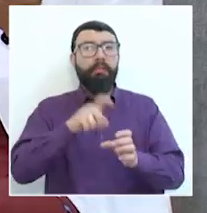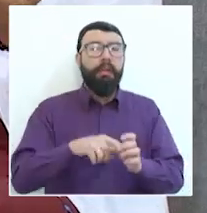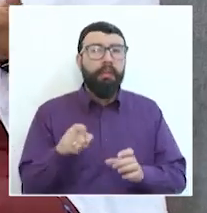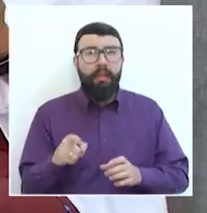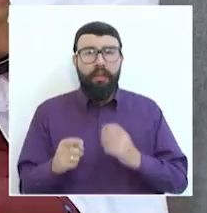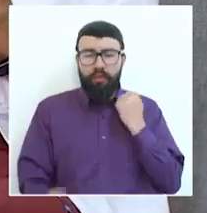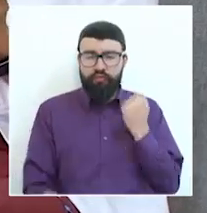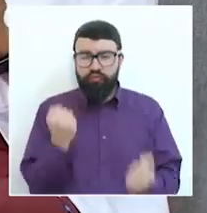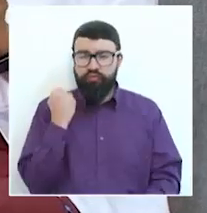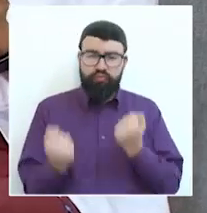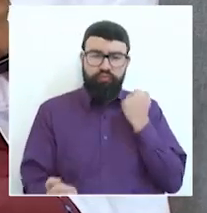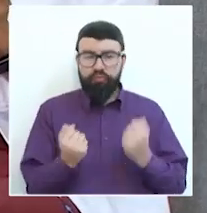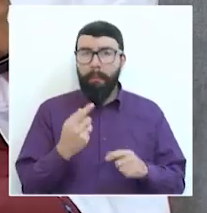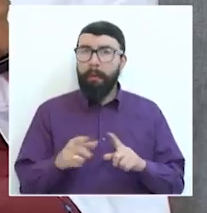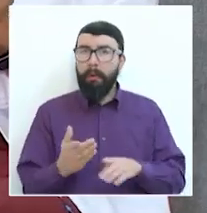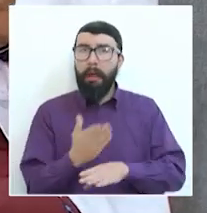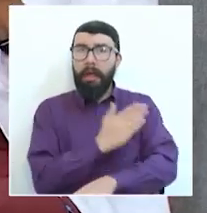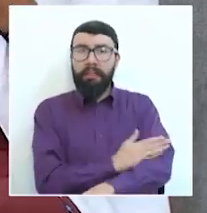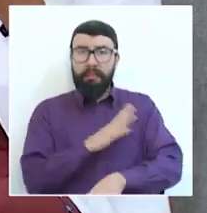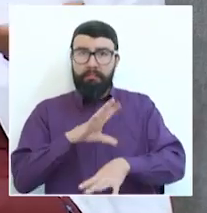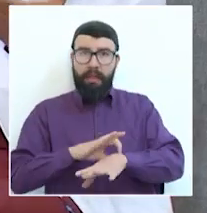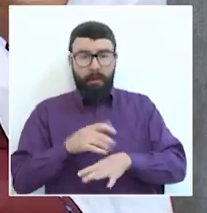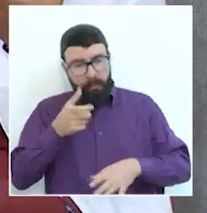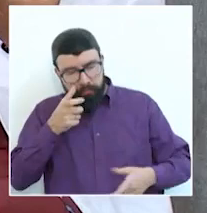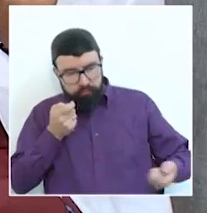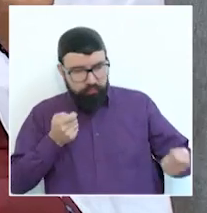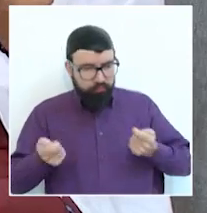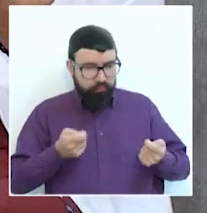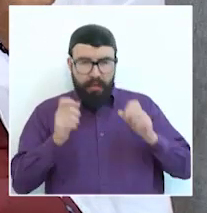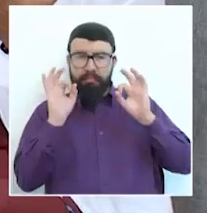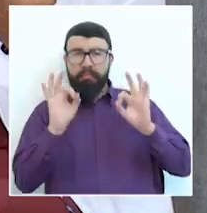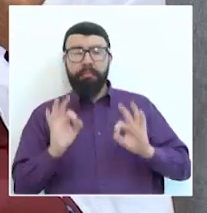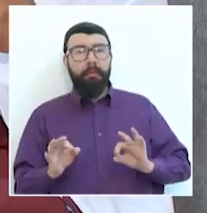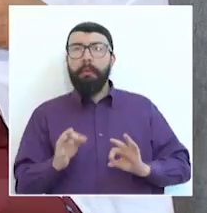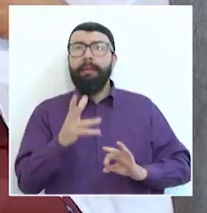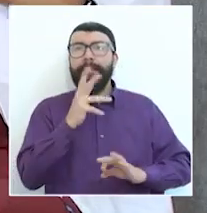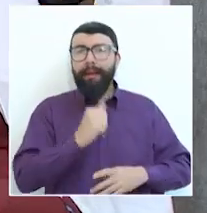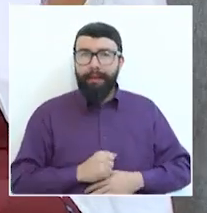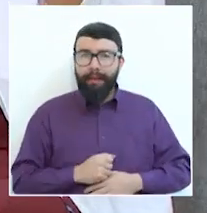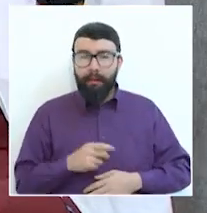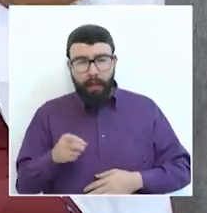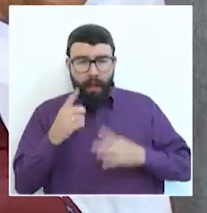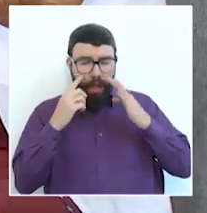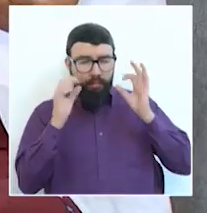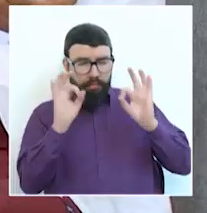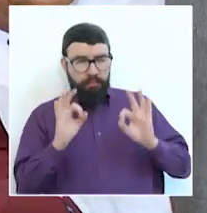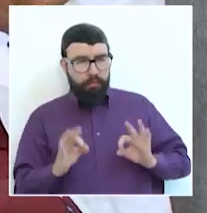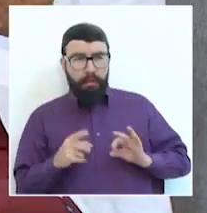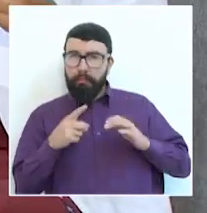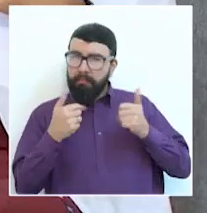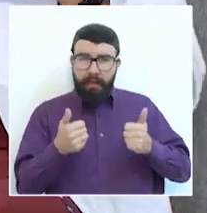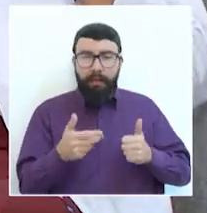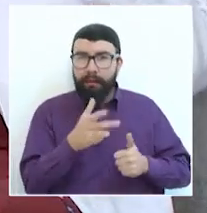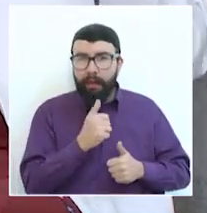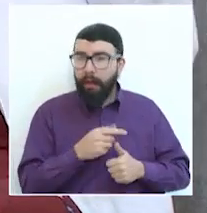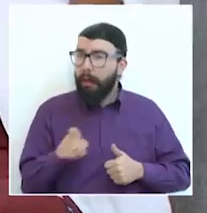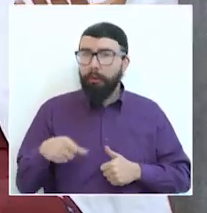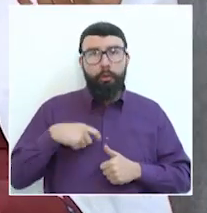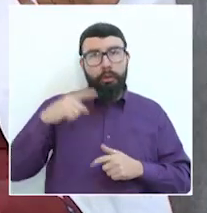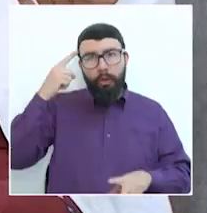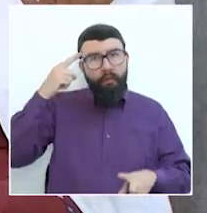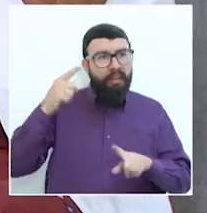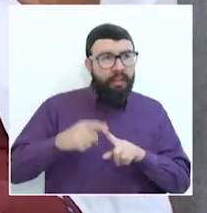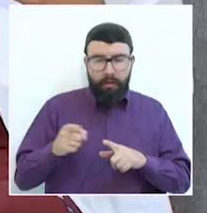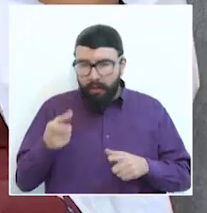y no hacen una valoración específica, y si no hacen una valoración específica, y si yo no tengo claros mis objetivos hacia